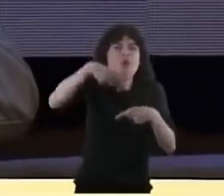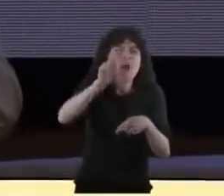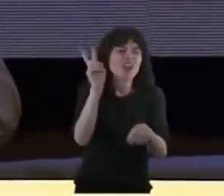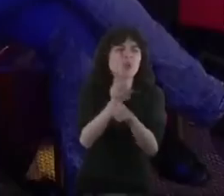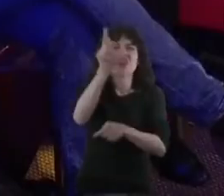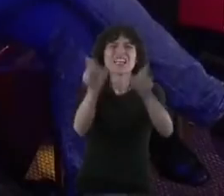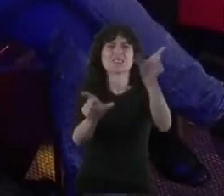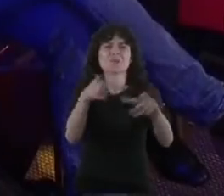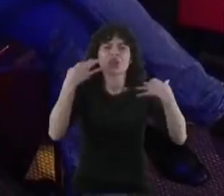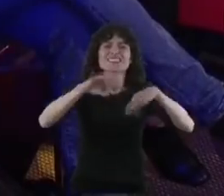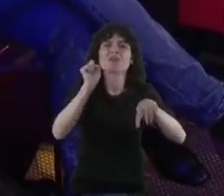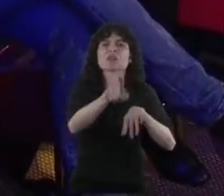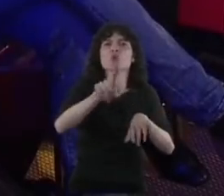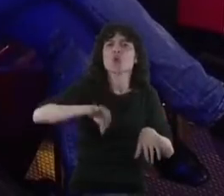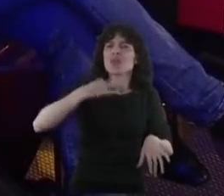personas.